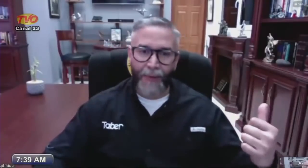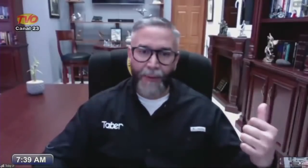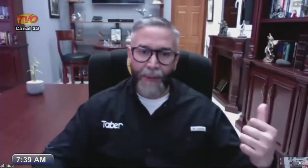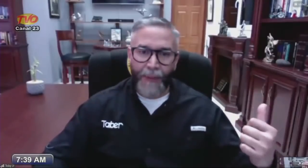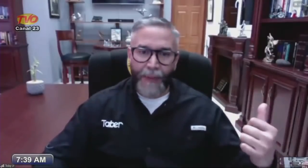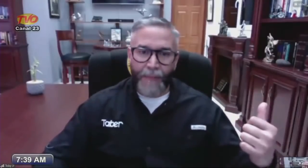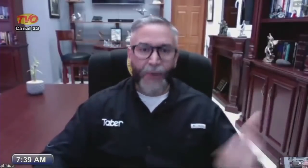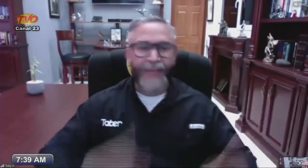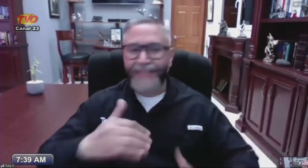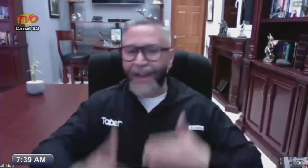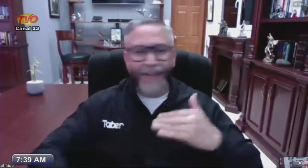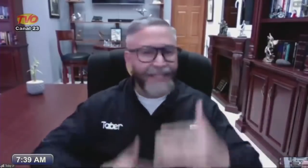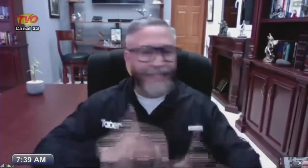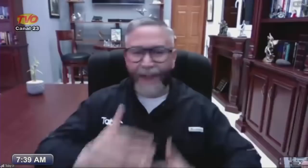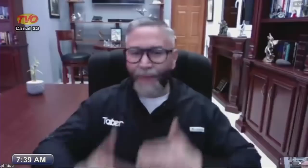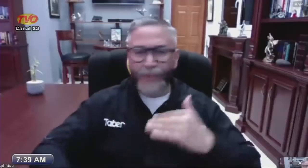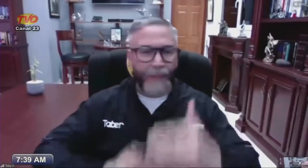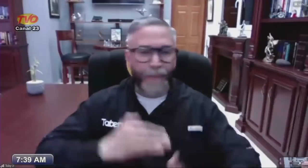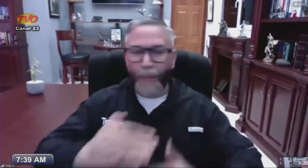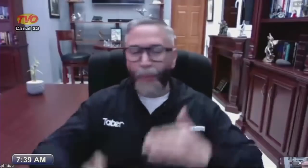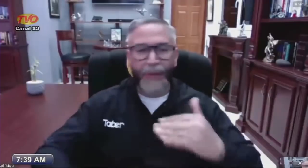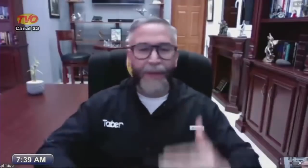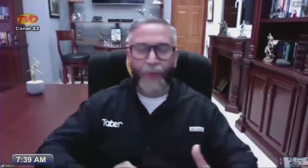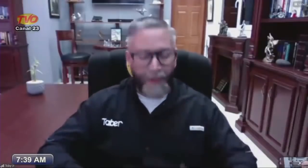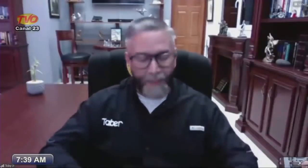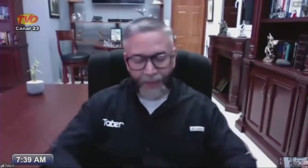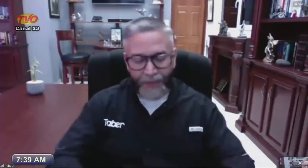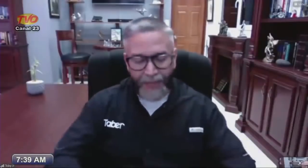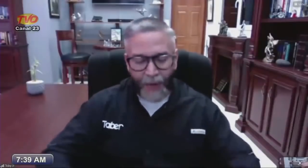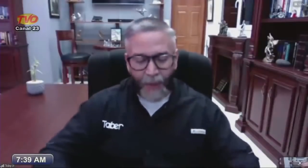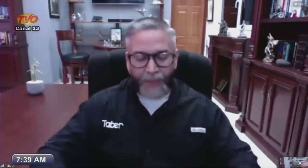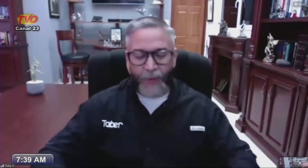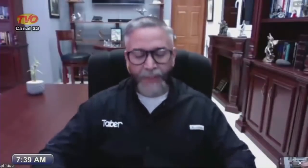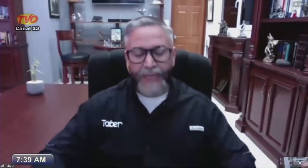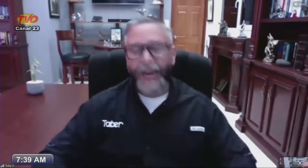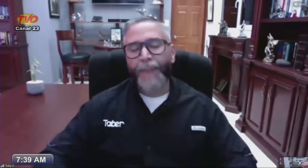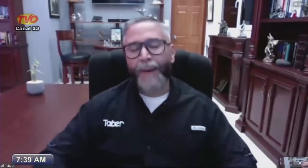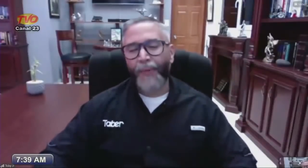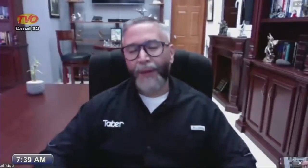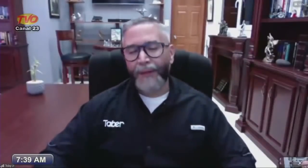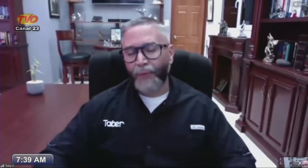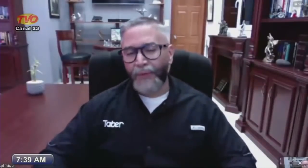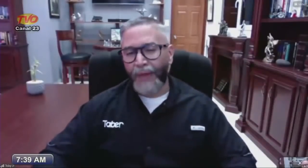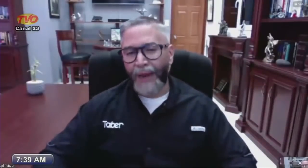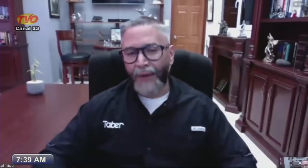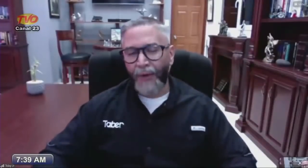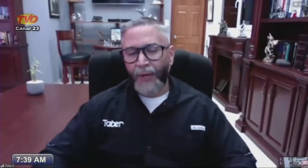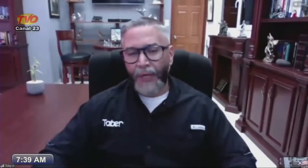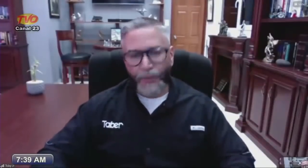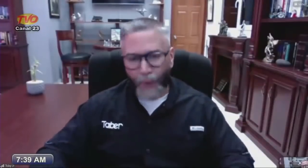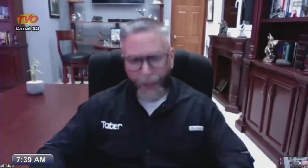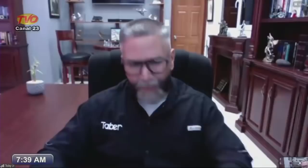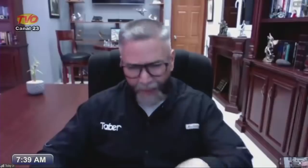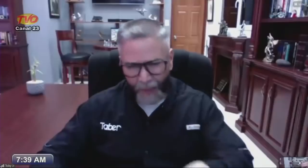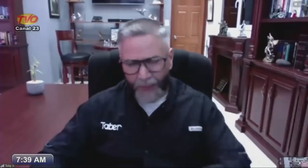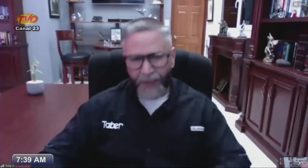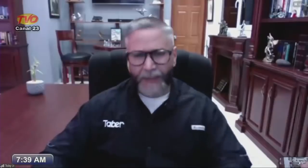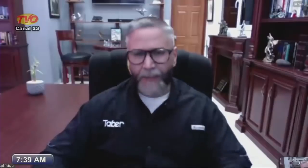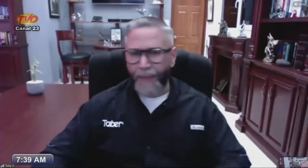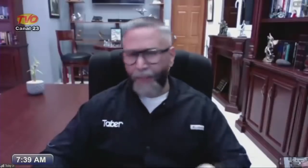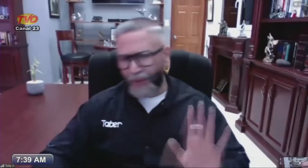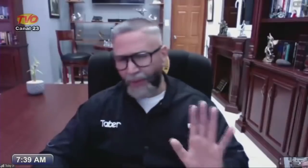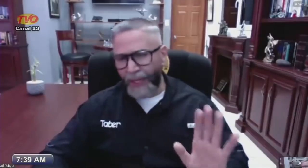tienen al lado porque están avanzando están proponiendo mire yo tenía algunas cosas acá para poder disfrutar el año y su campaña